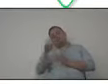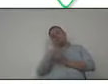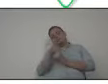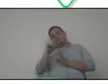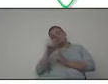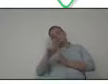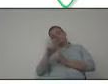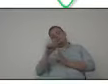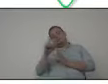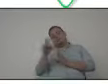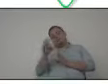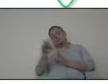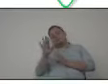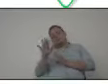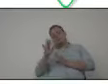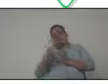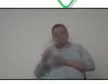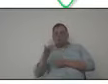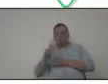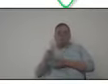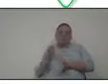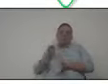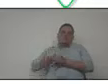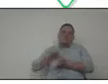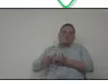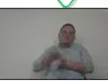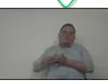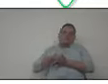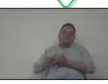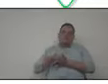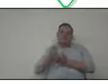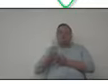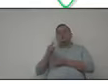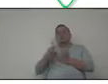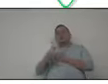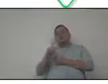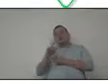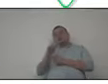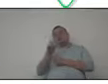162.760 habitantes en el régimen contributivo y de Capresoca son